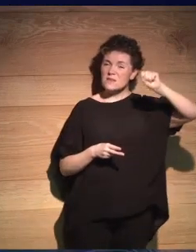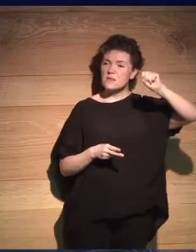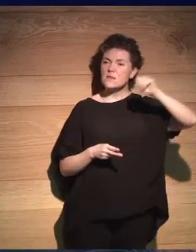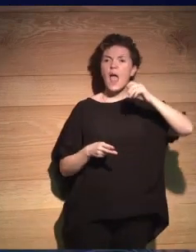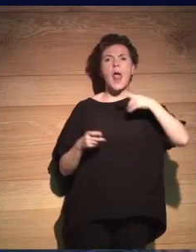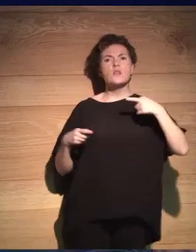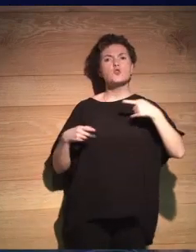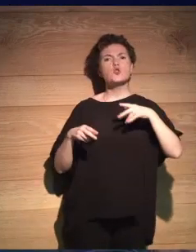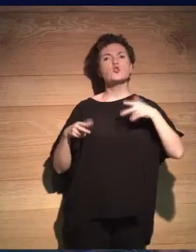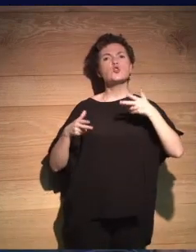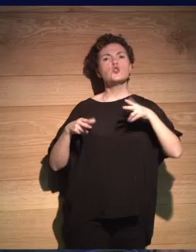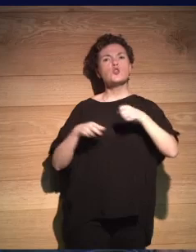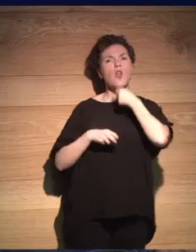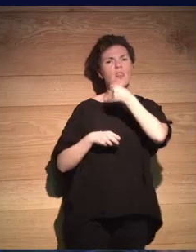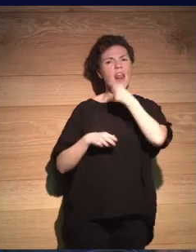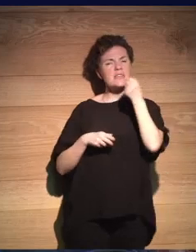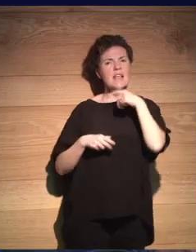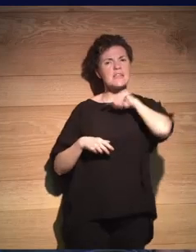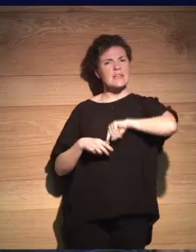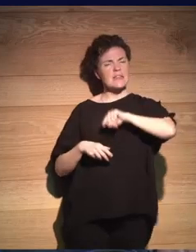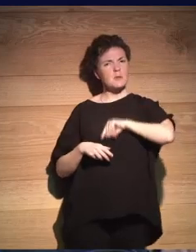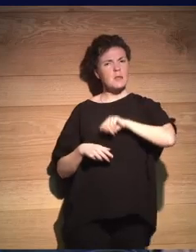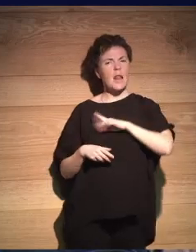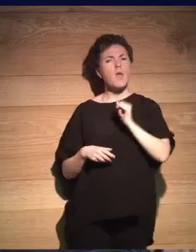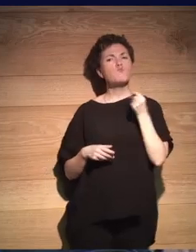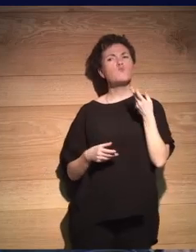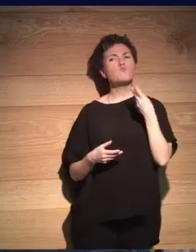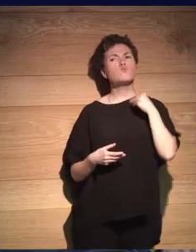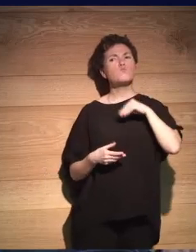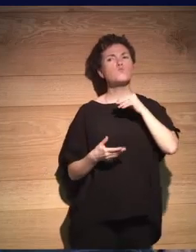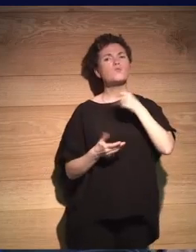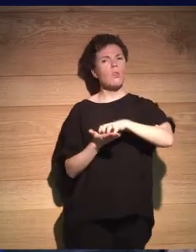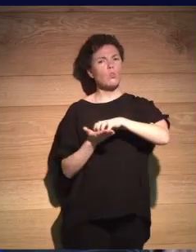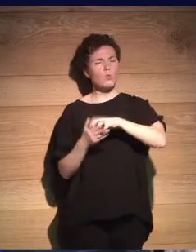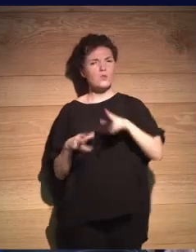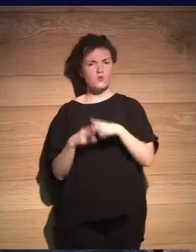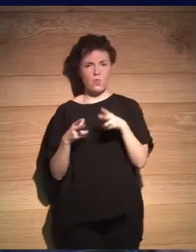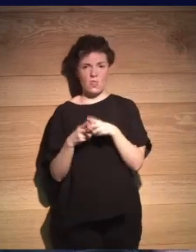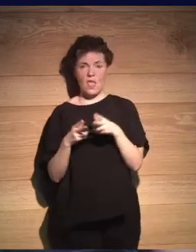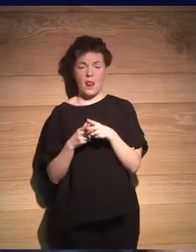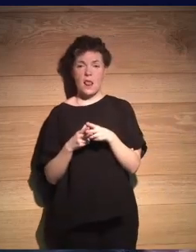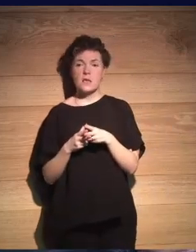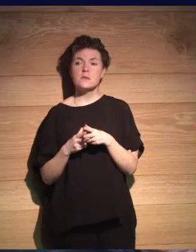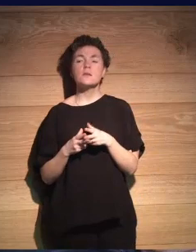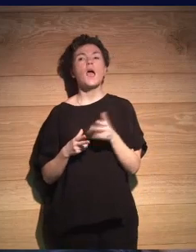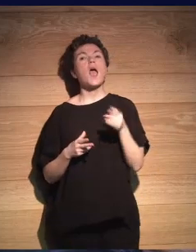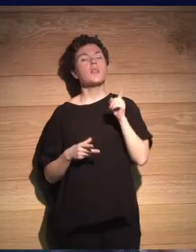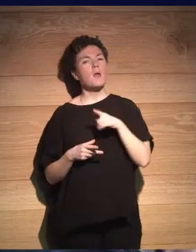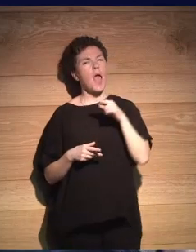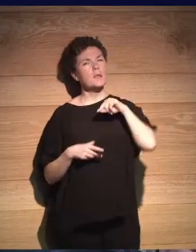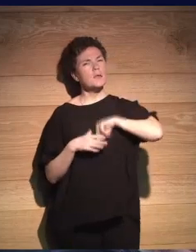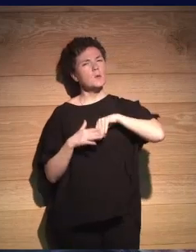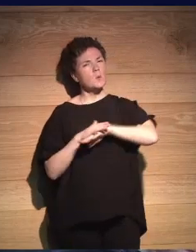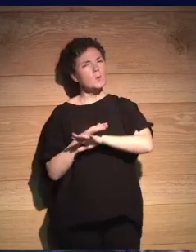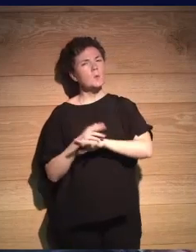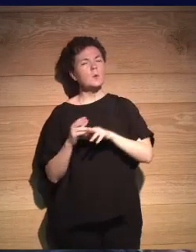Él era un socialista sentimental y tenía muchas inquietudes sociales, probablemente cierto resentimiento social,